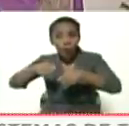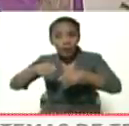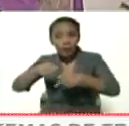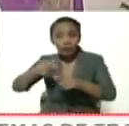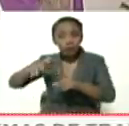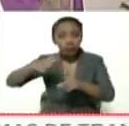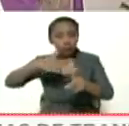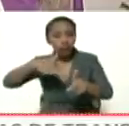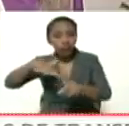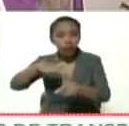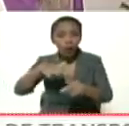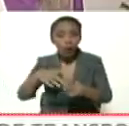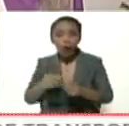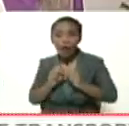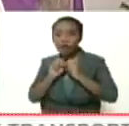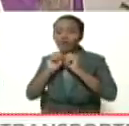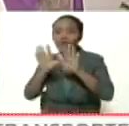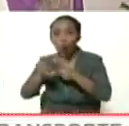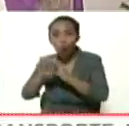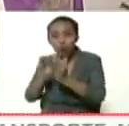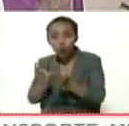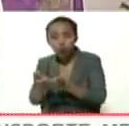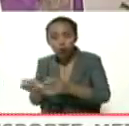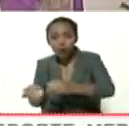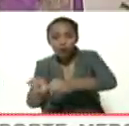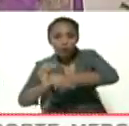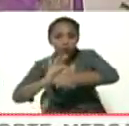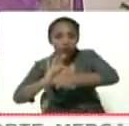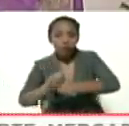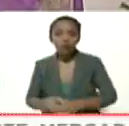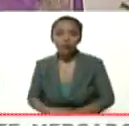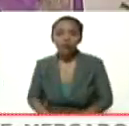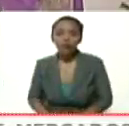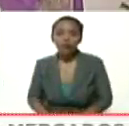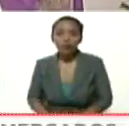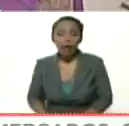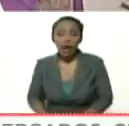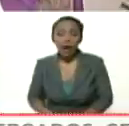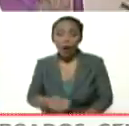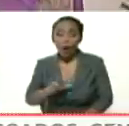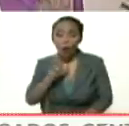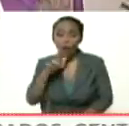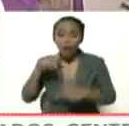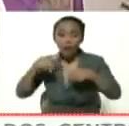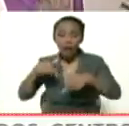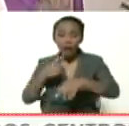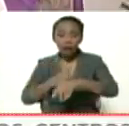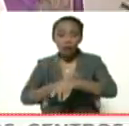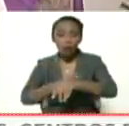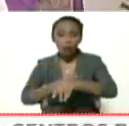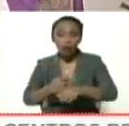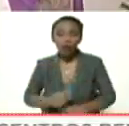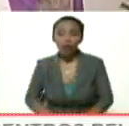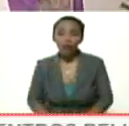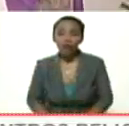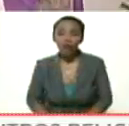asediados por el COVID-19. La lepra de este momento,